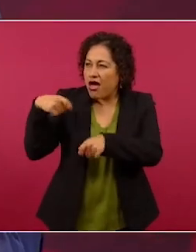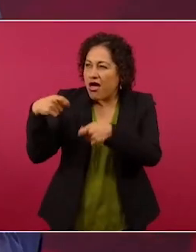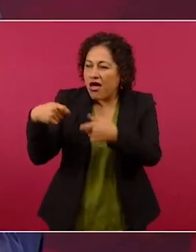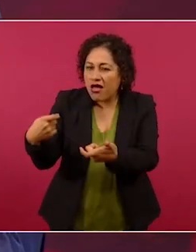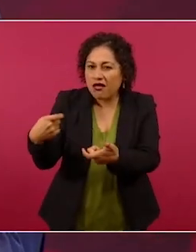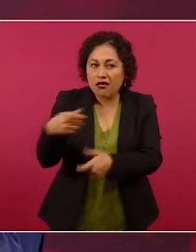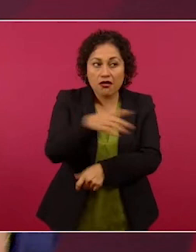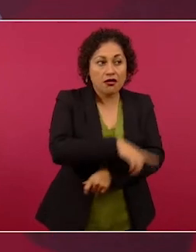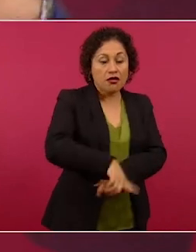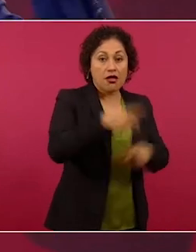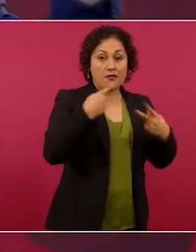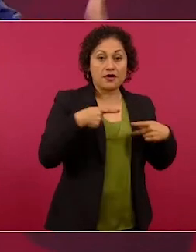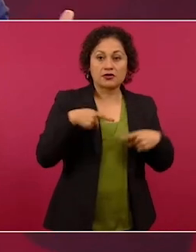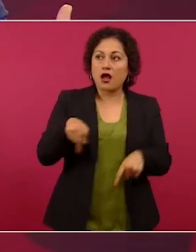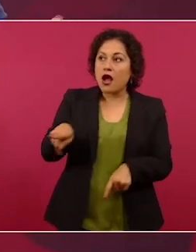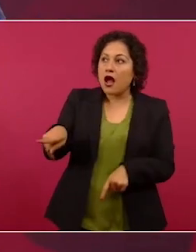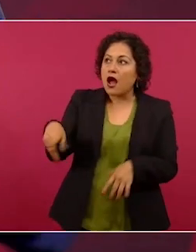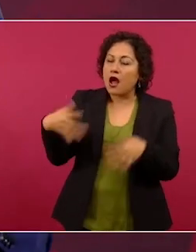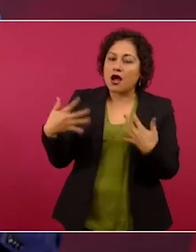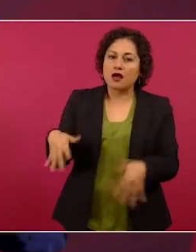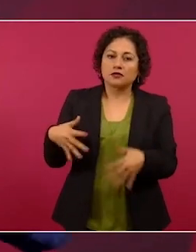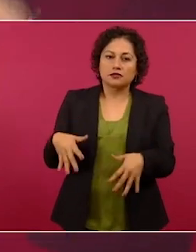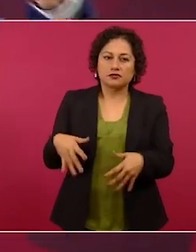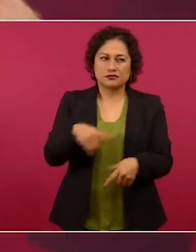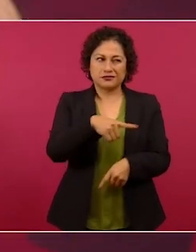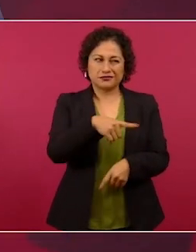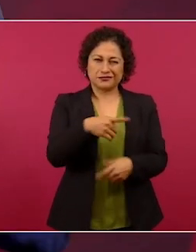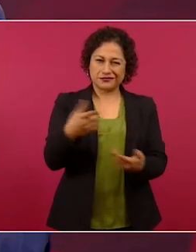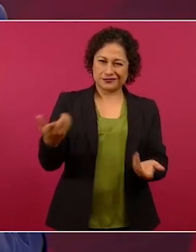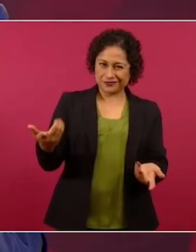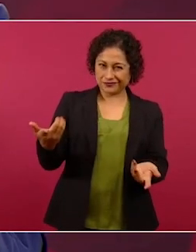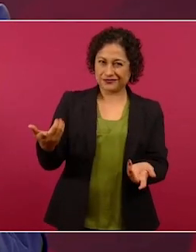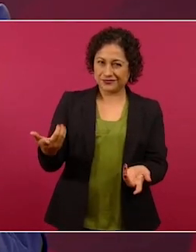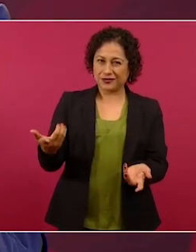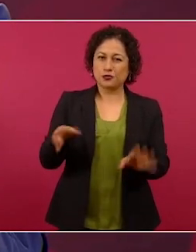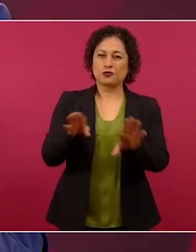esto, que era un atentado a la democracia,